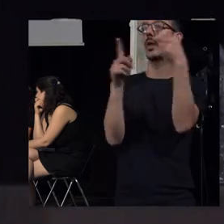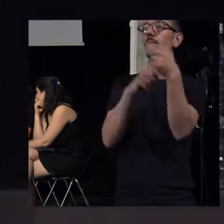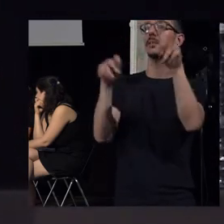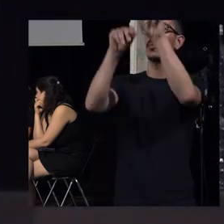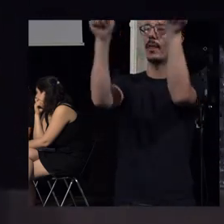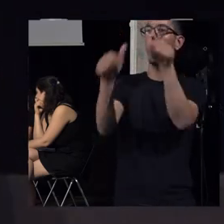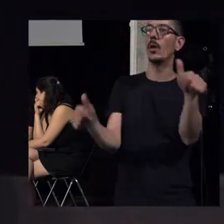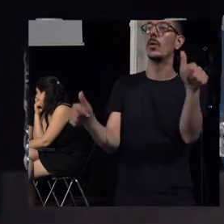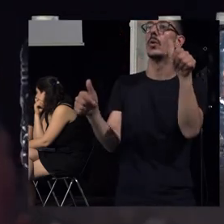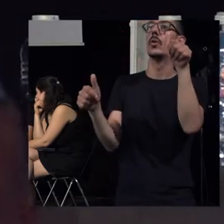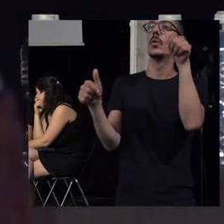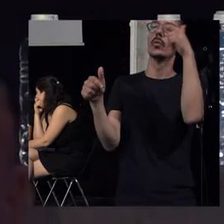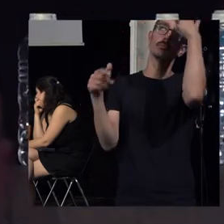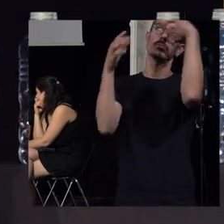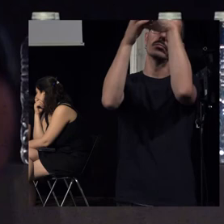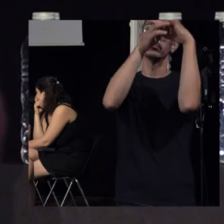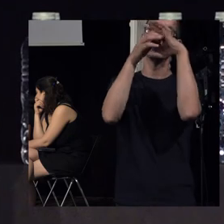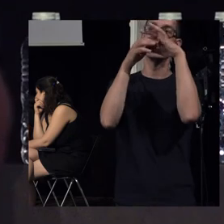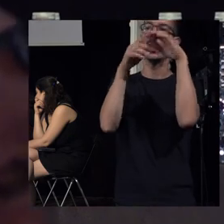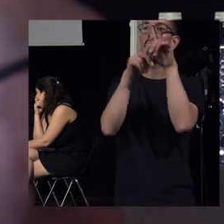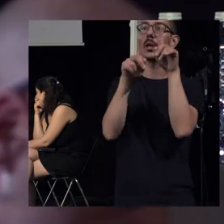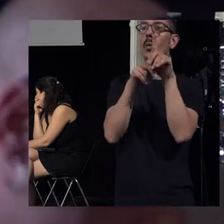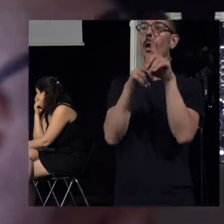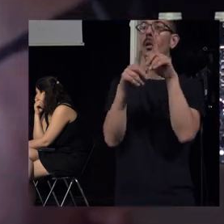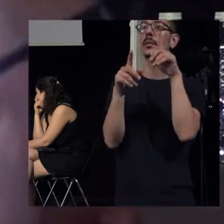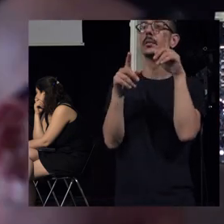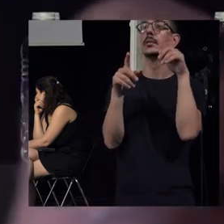es la visión del estereotipo ni del